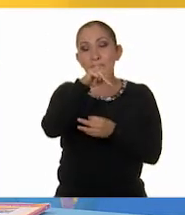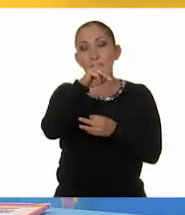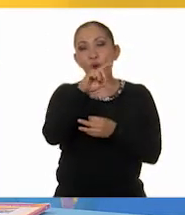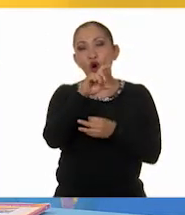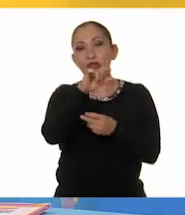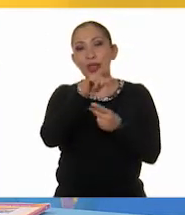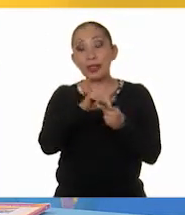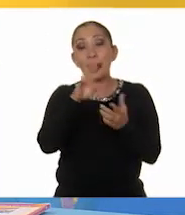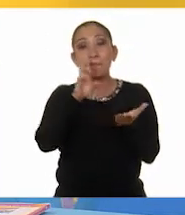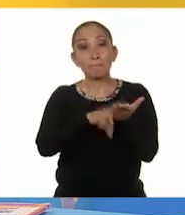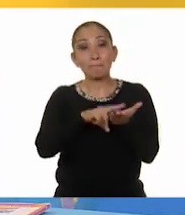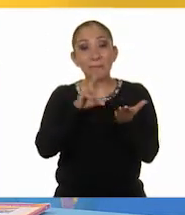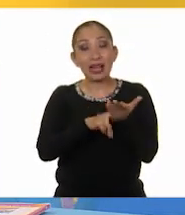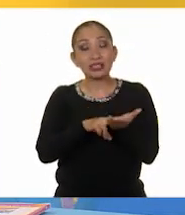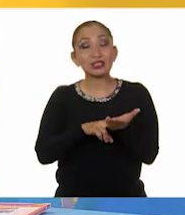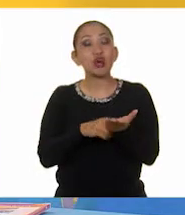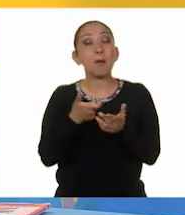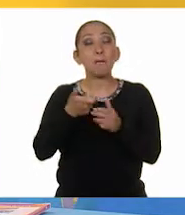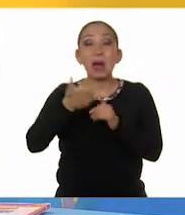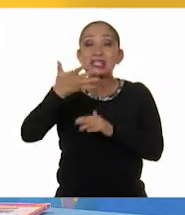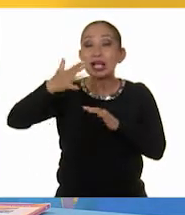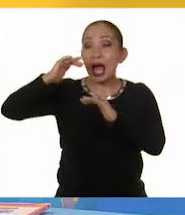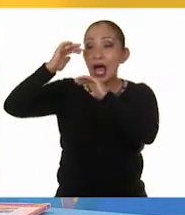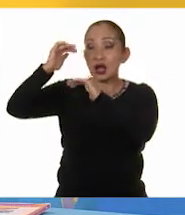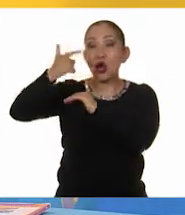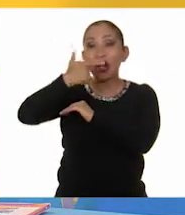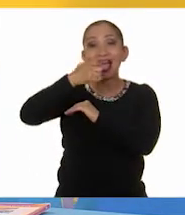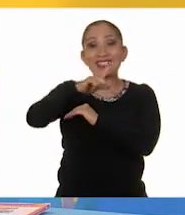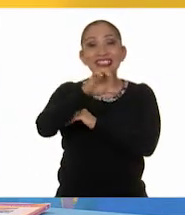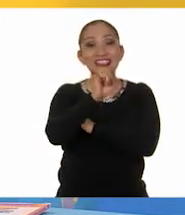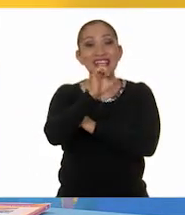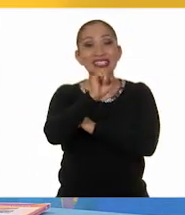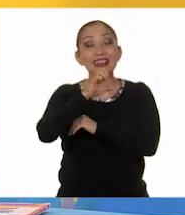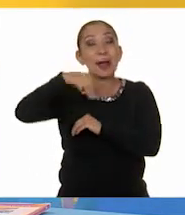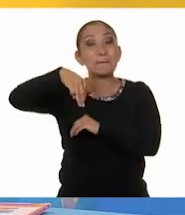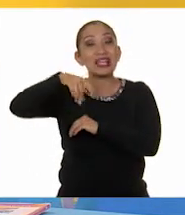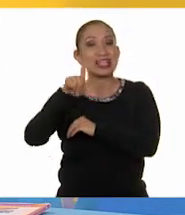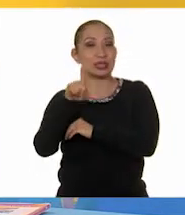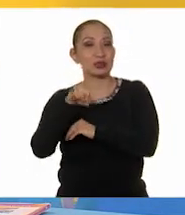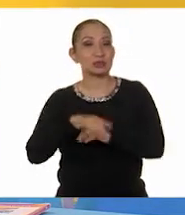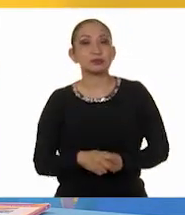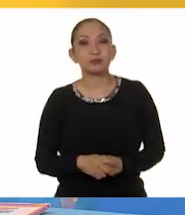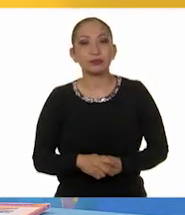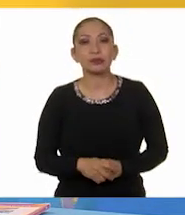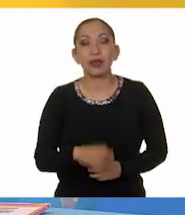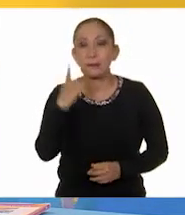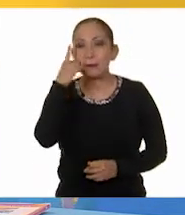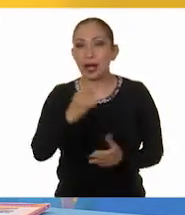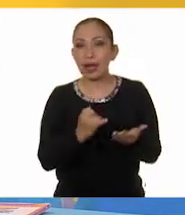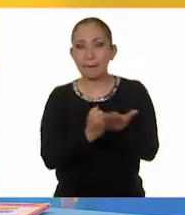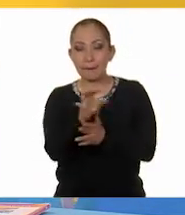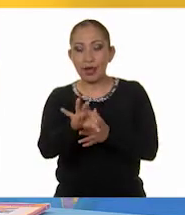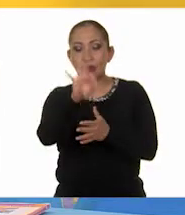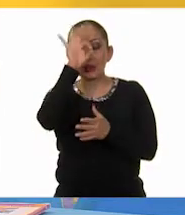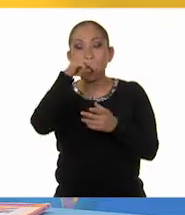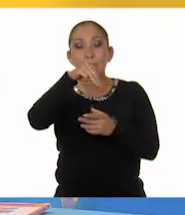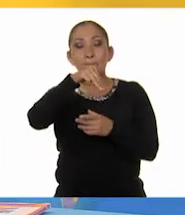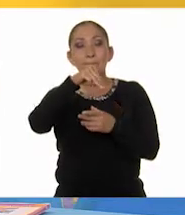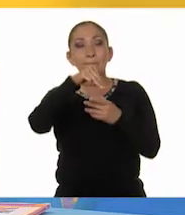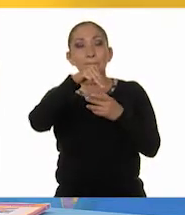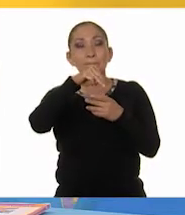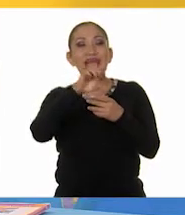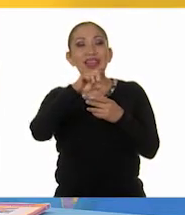precio máximo del gel antibacterial de 60 mililitros para determinar cuál es la